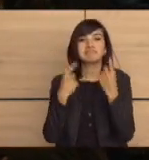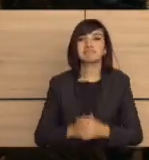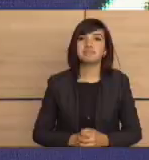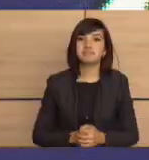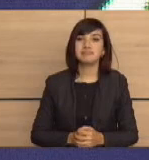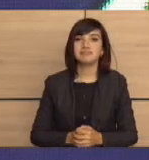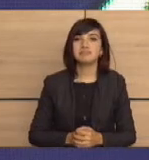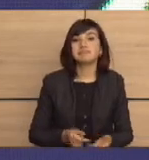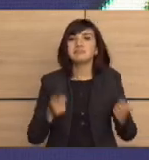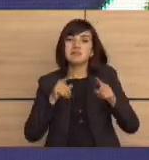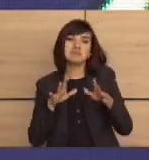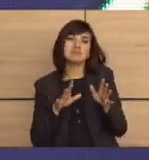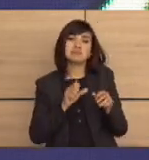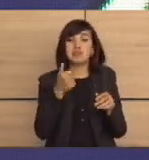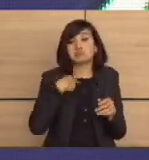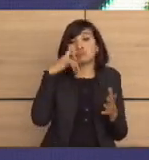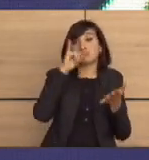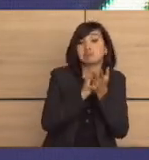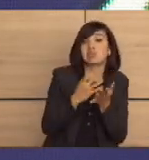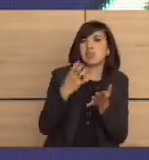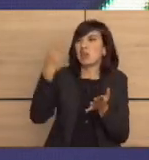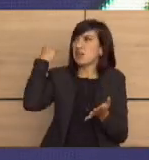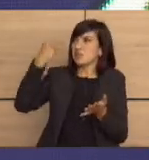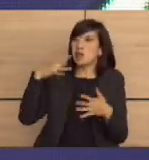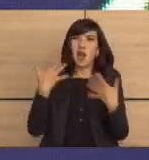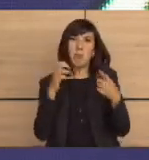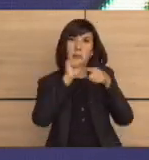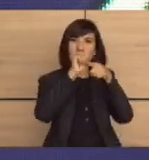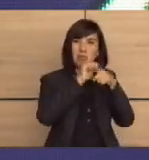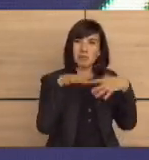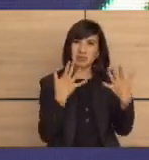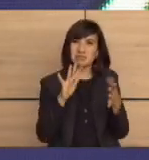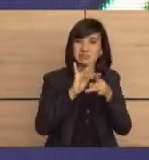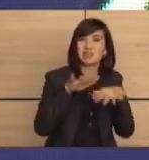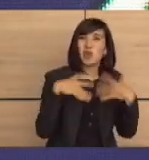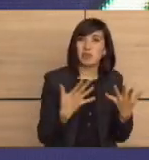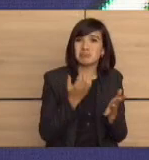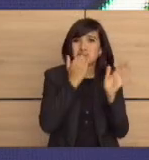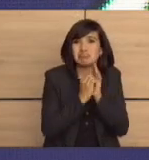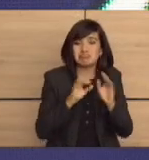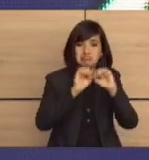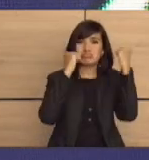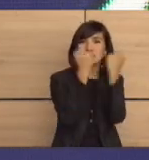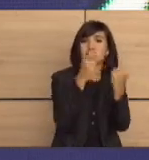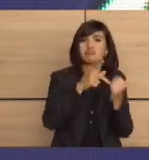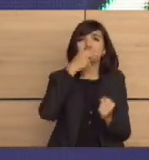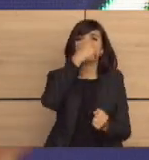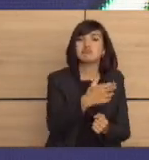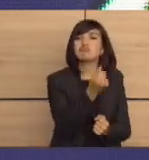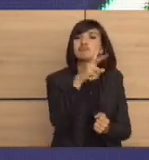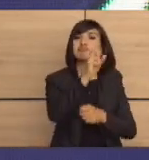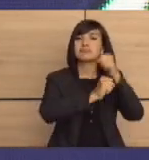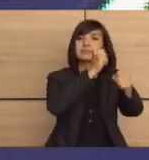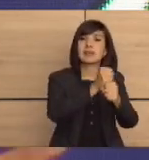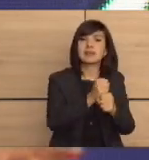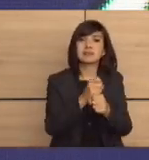historia, porque niños de 12 años sentados escuchando un relato, cuando en su